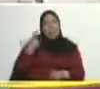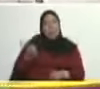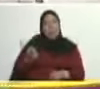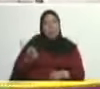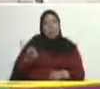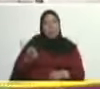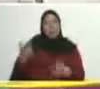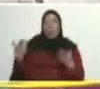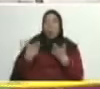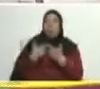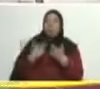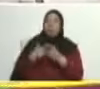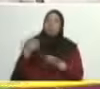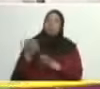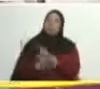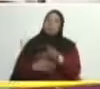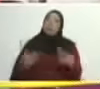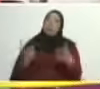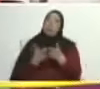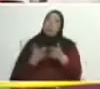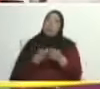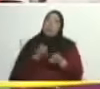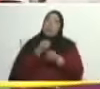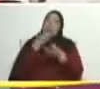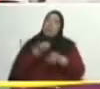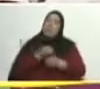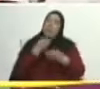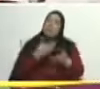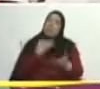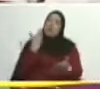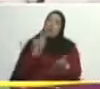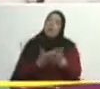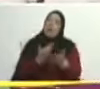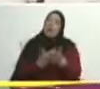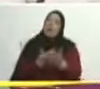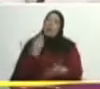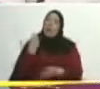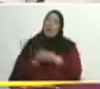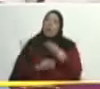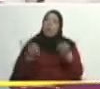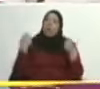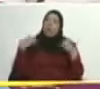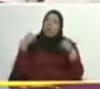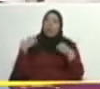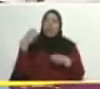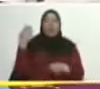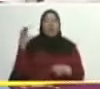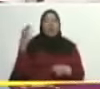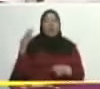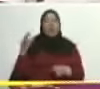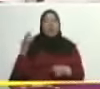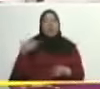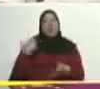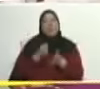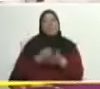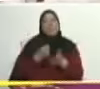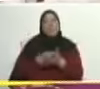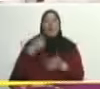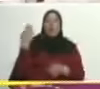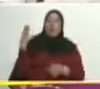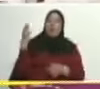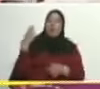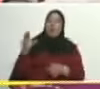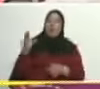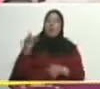de los asesinos criminales confesando los planes. Cómo los entrenaron en Colombia. Cómo los financiaron en Colombia.